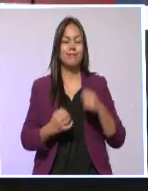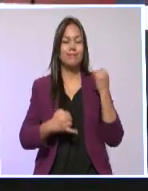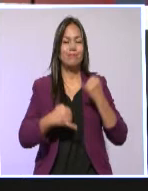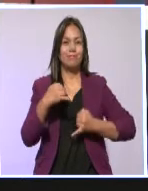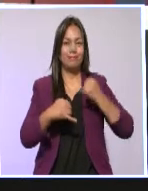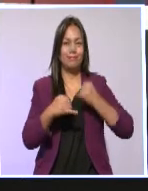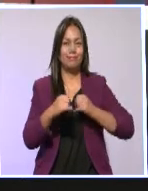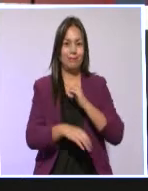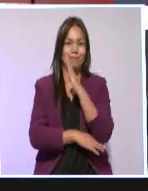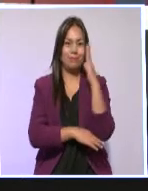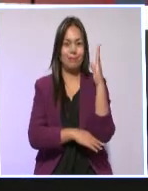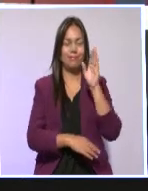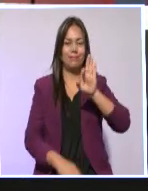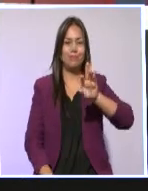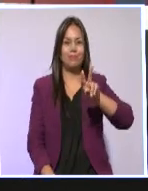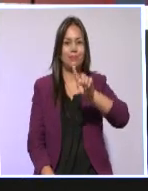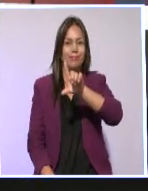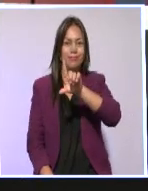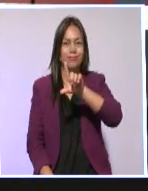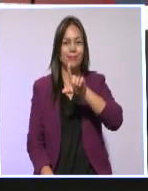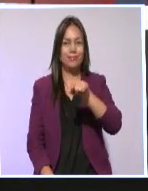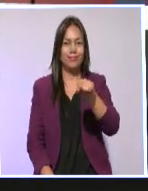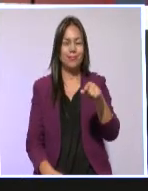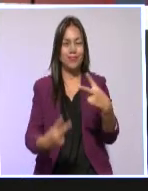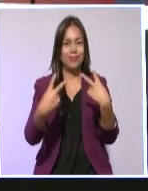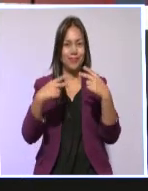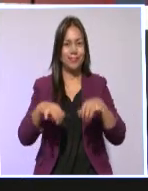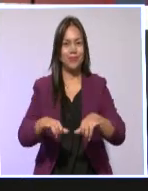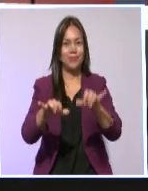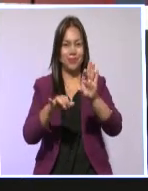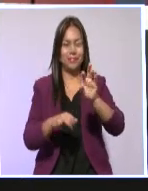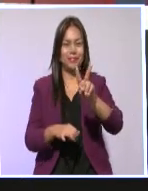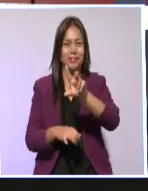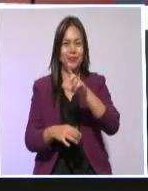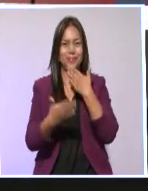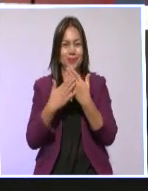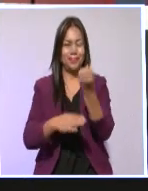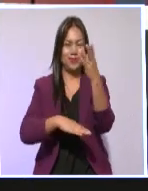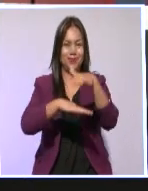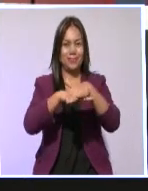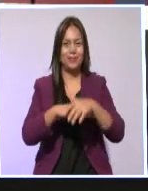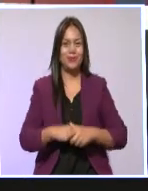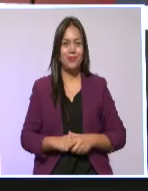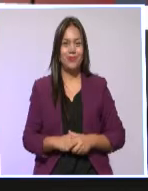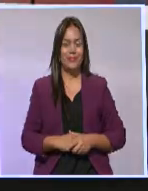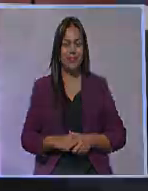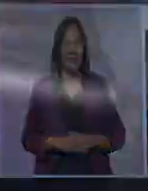Finalizamos la emisión central de TVL Noticias. Sigan en la sintonía de la Televisión Legislativa. Buenas tardes.